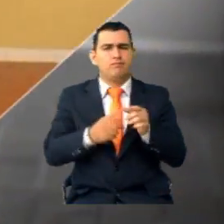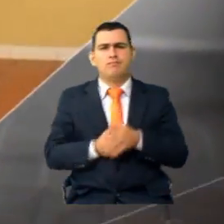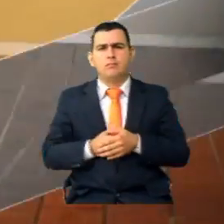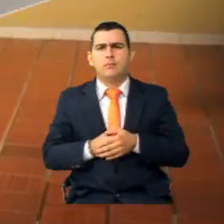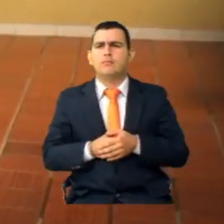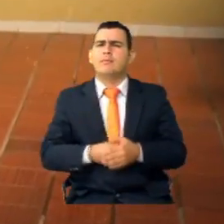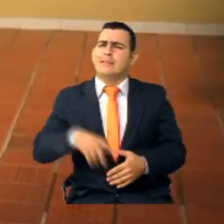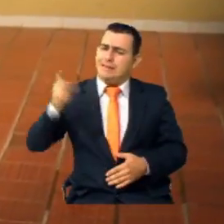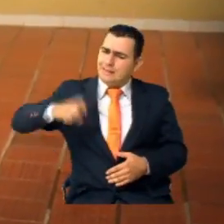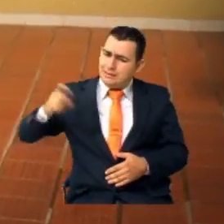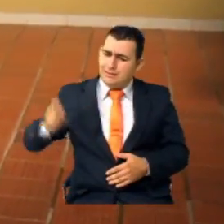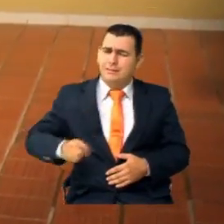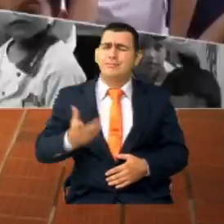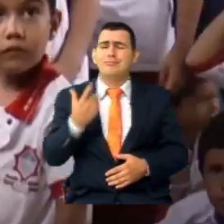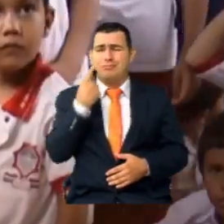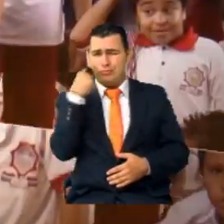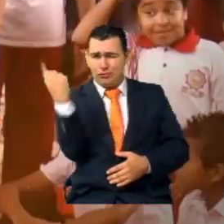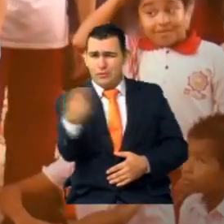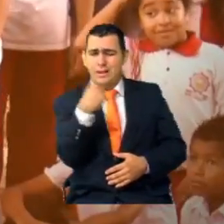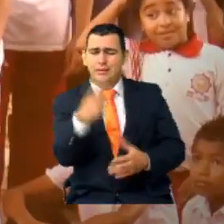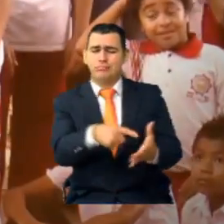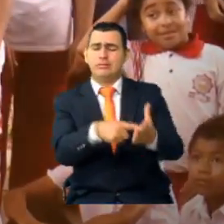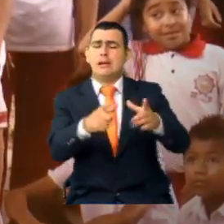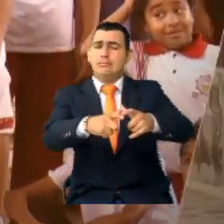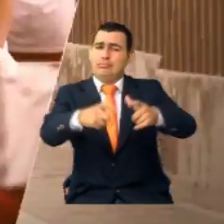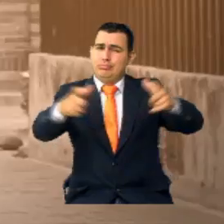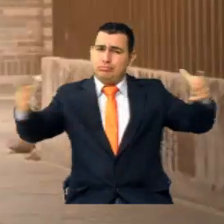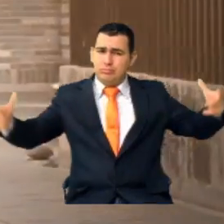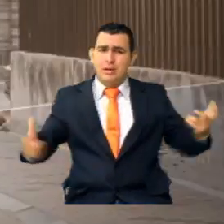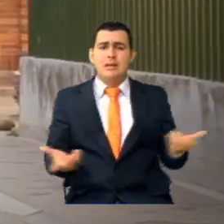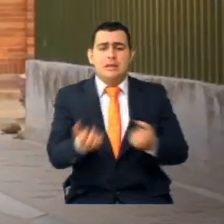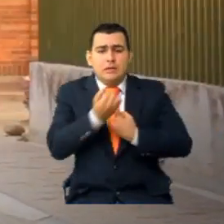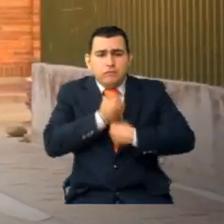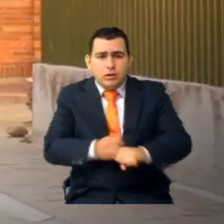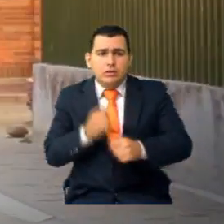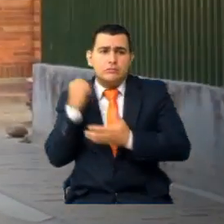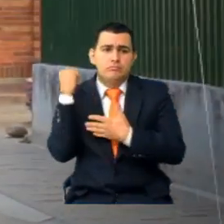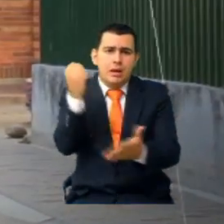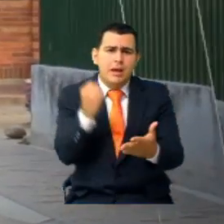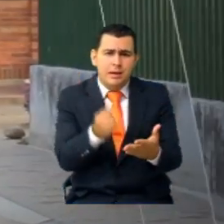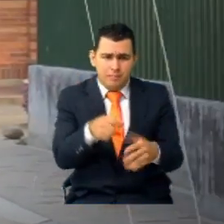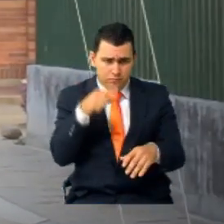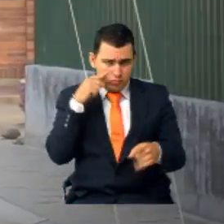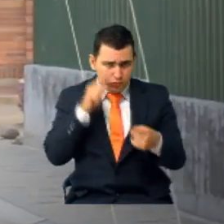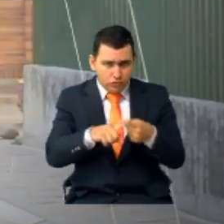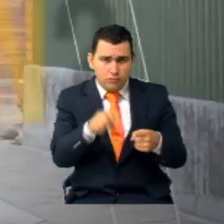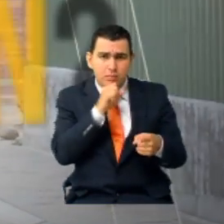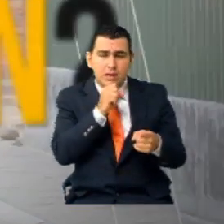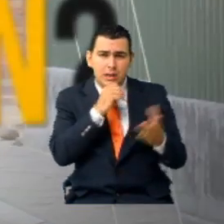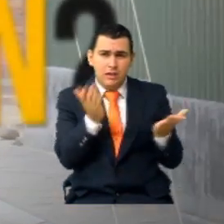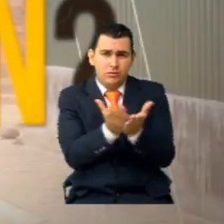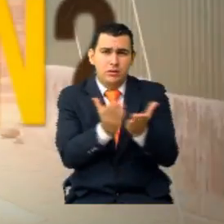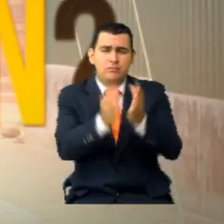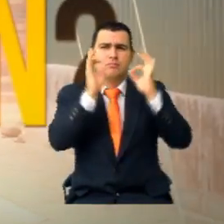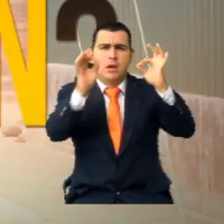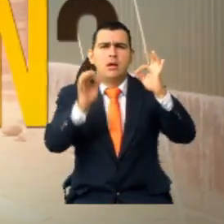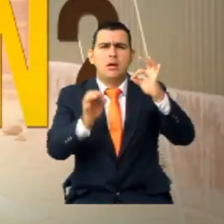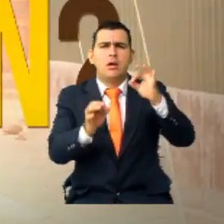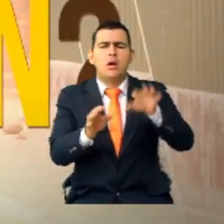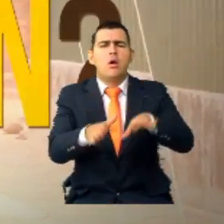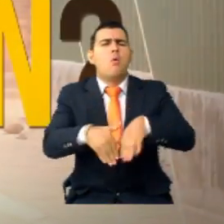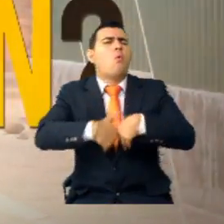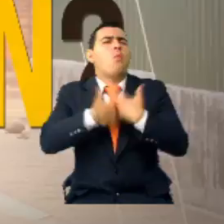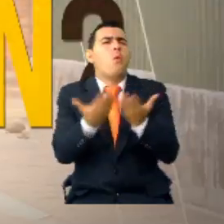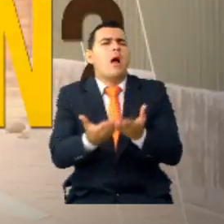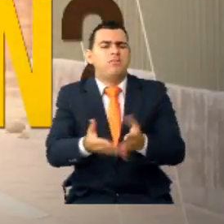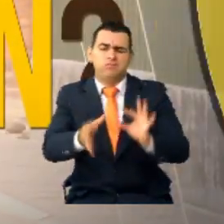está latente y los esfuerzos se agotan ante tanto que aún no se logra hacer por la educación en Barranca Bermeja. ¿Cuál sería la solución?